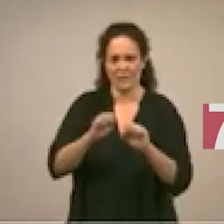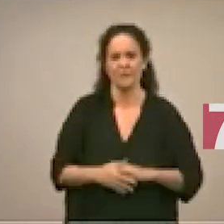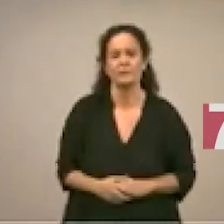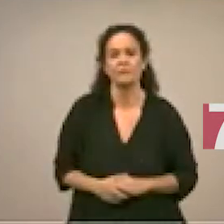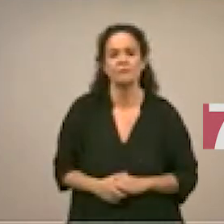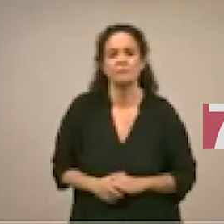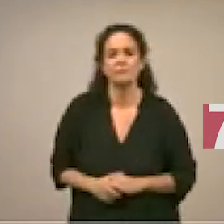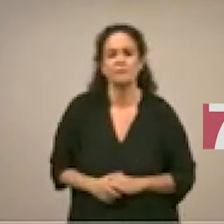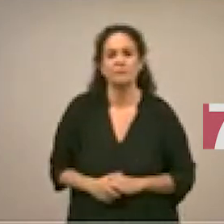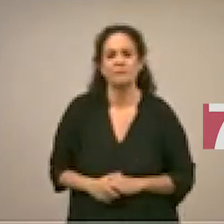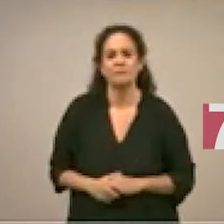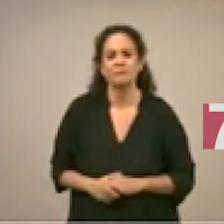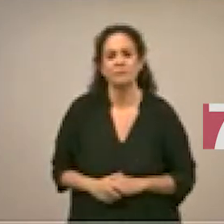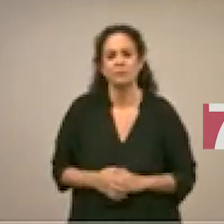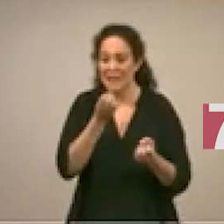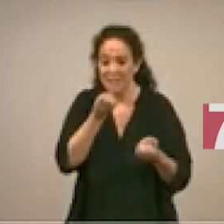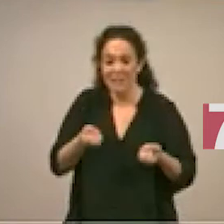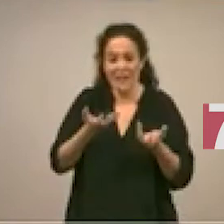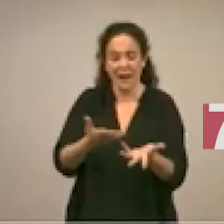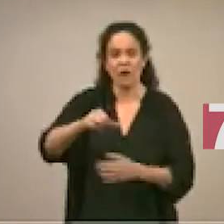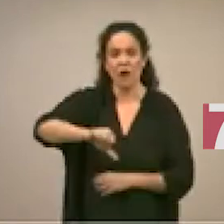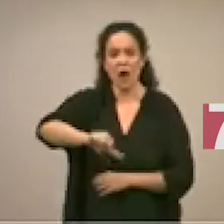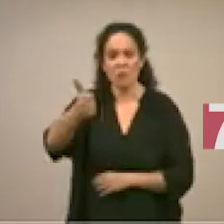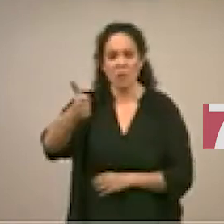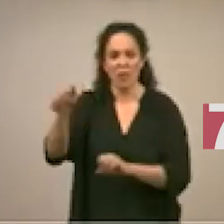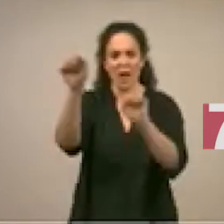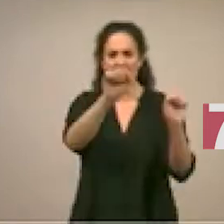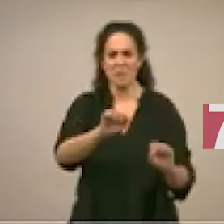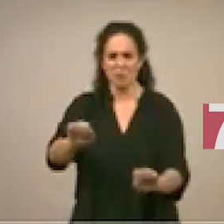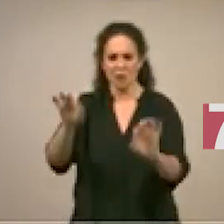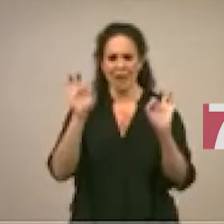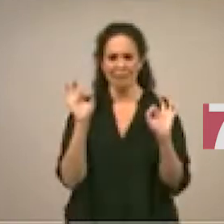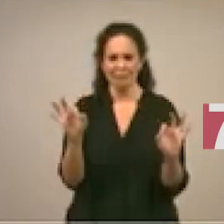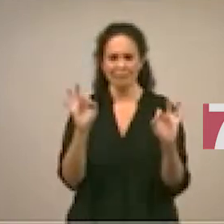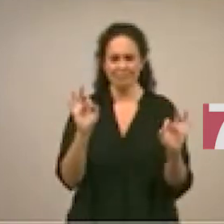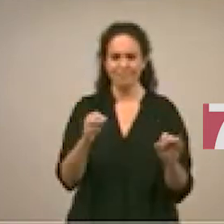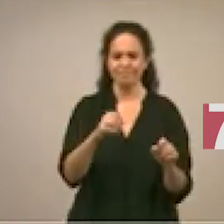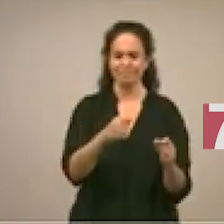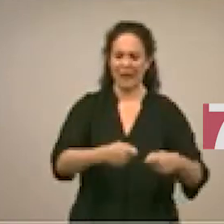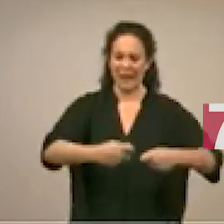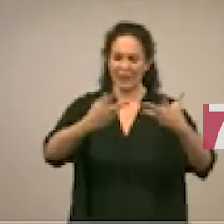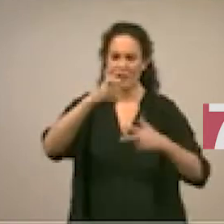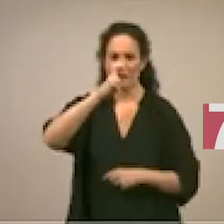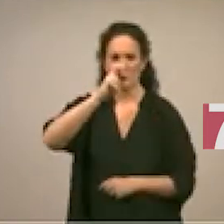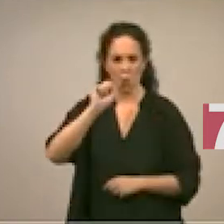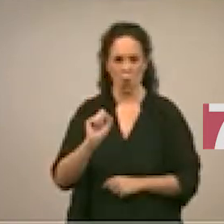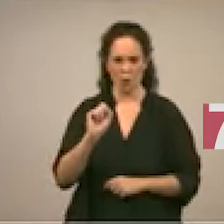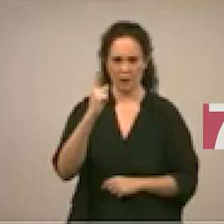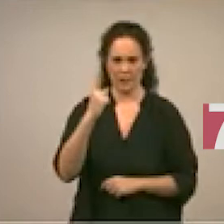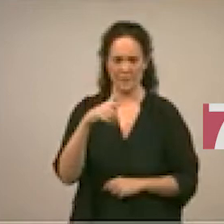la declaración hoy aprobada protege especialmente los elementos más antiguos de este conjunto